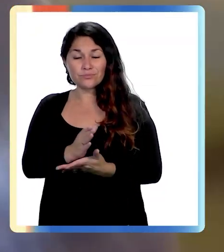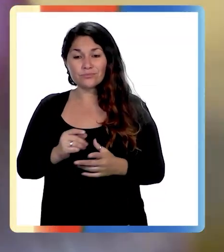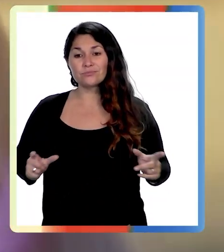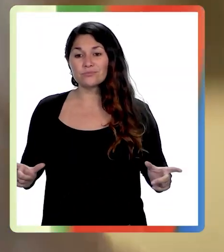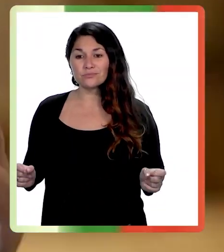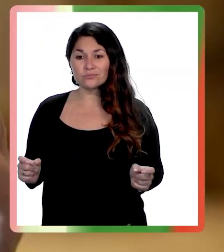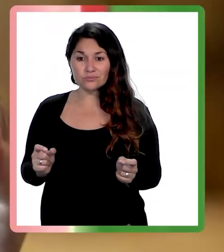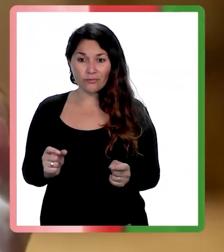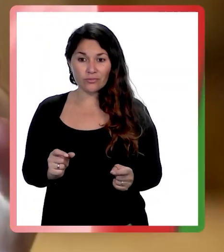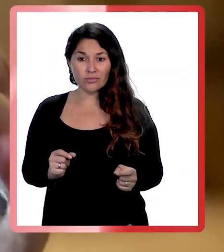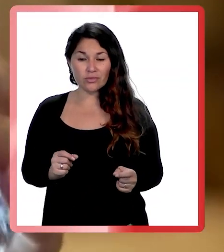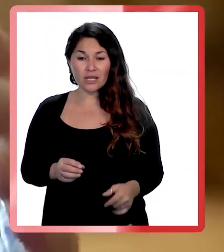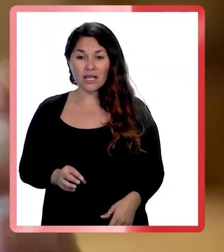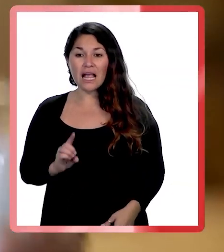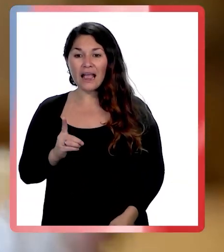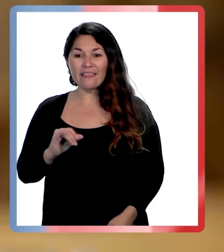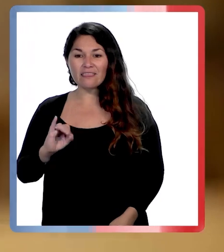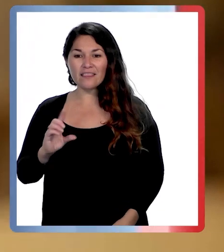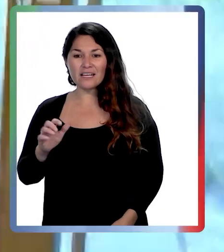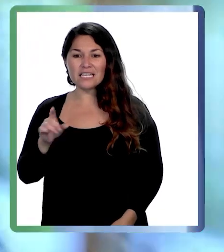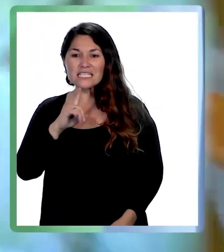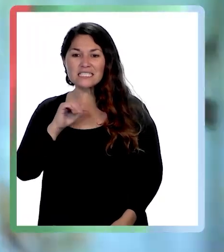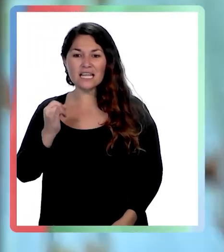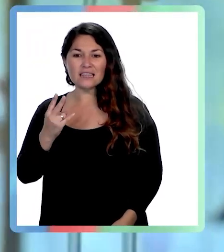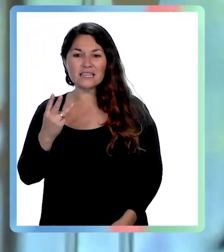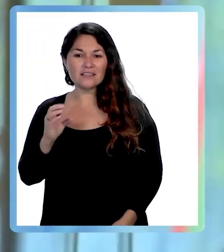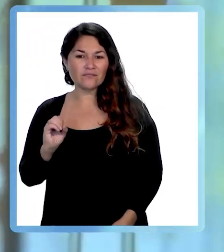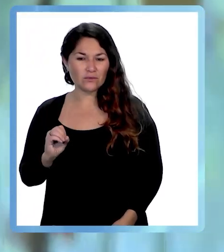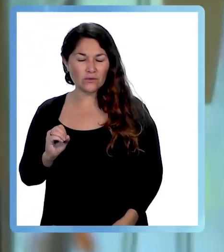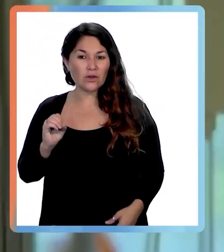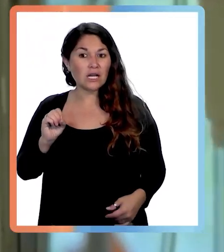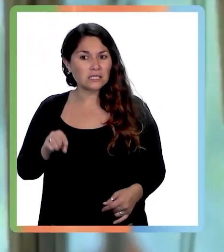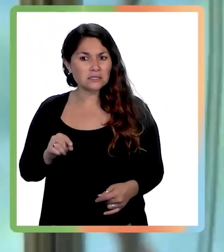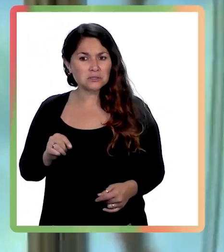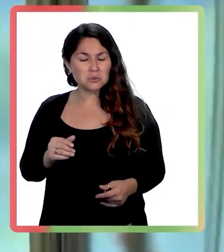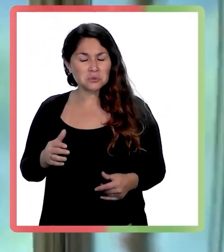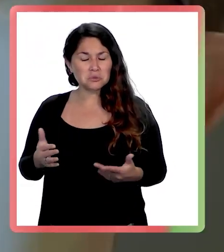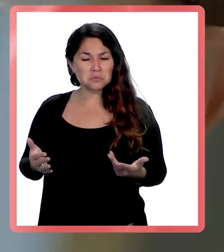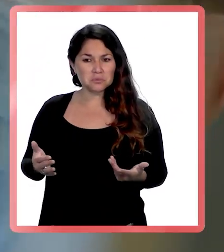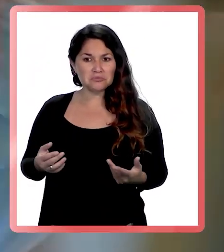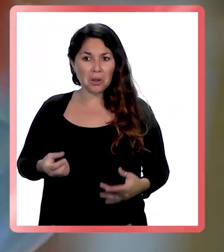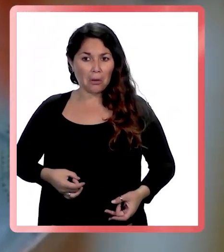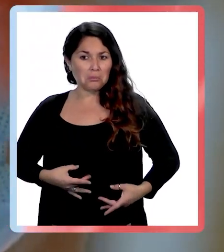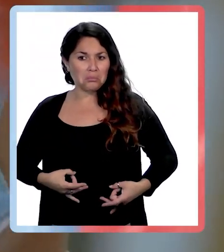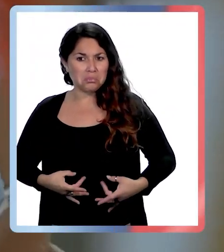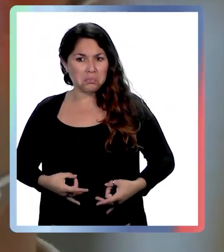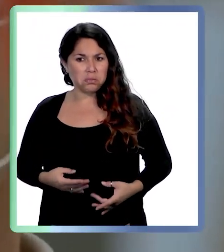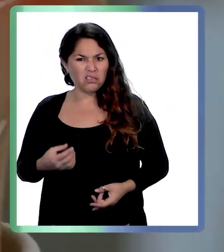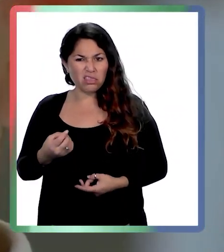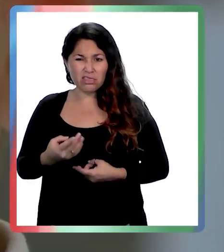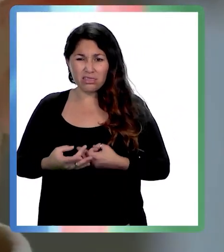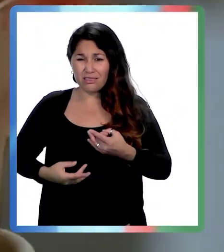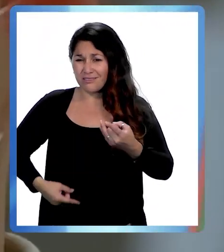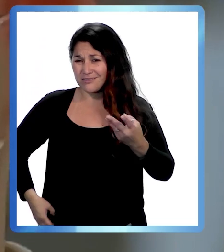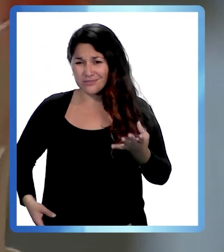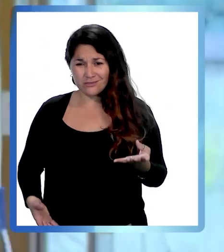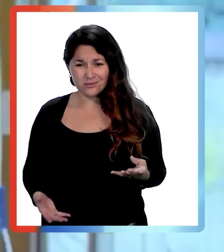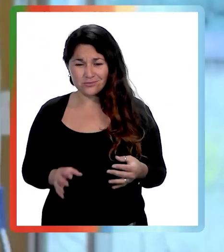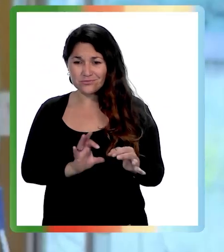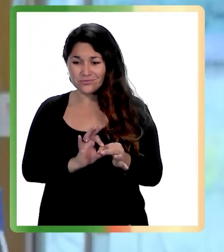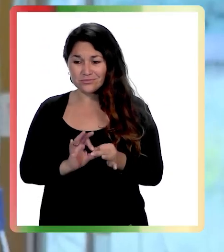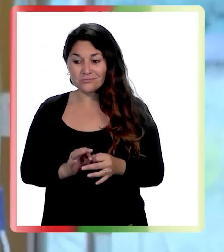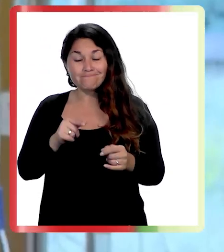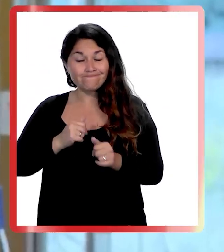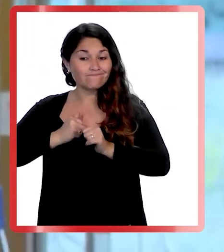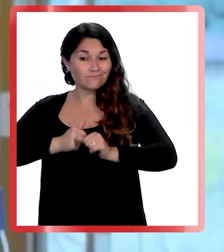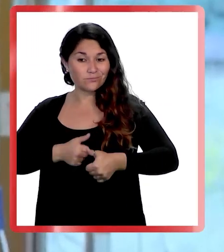de cánceres digestivos en el fondo. Lo que pasa es que es muy confundente porque el dolor abdominal puede ser muchas otras cosas. Entonces, ahí es